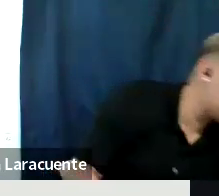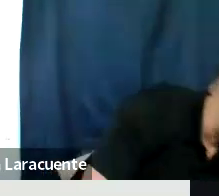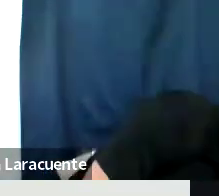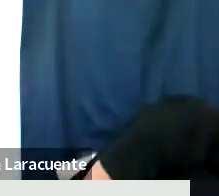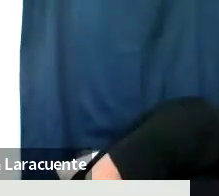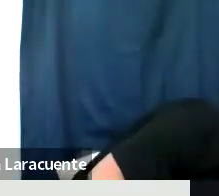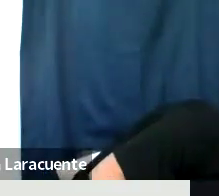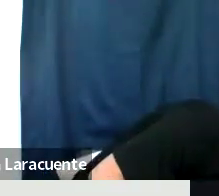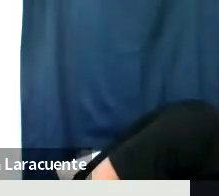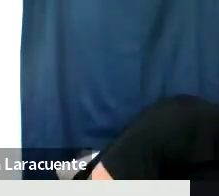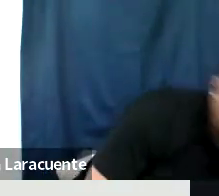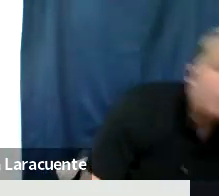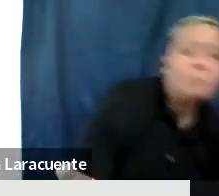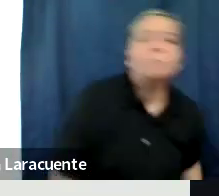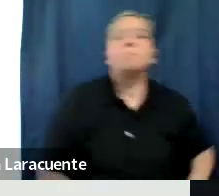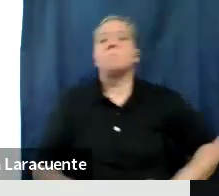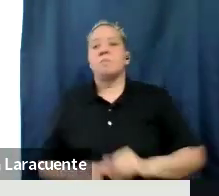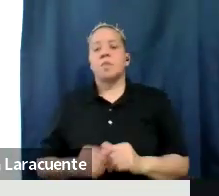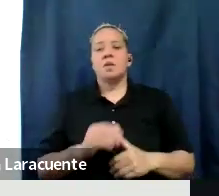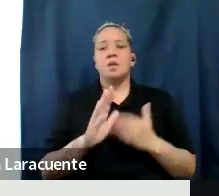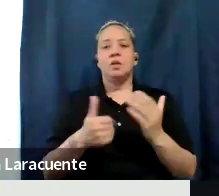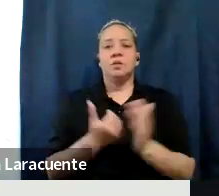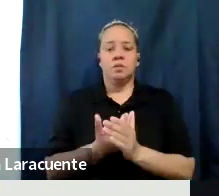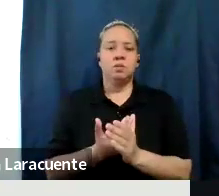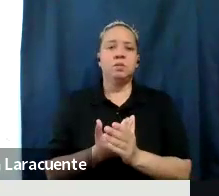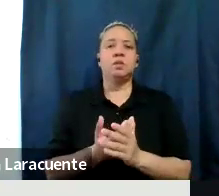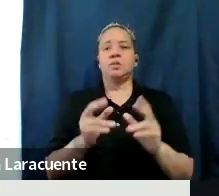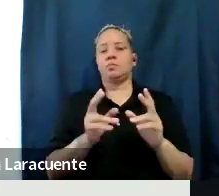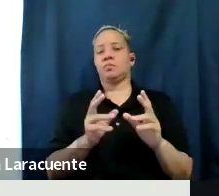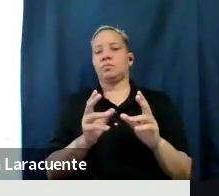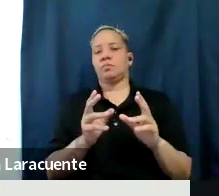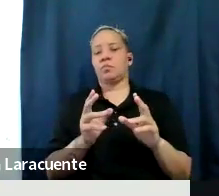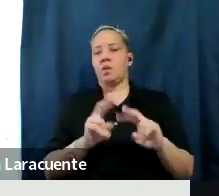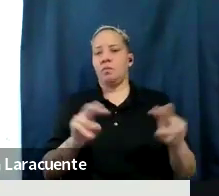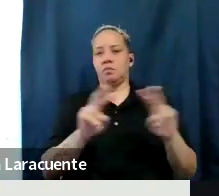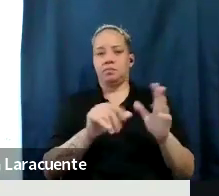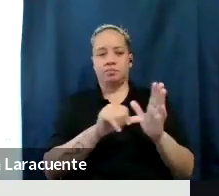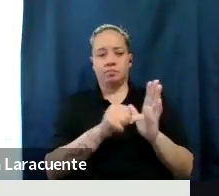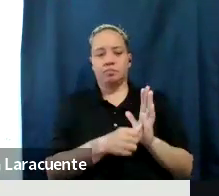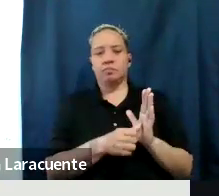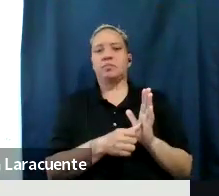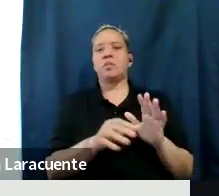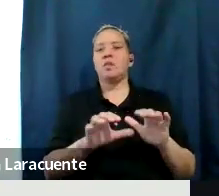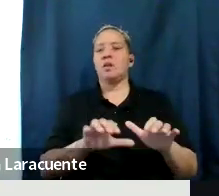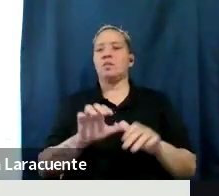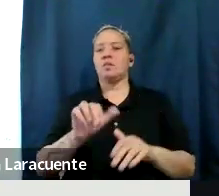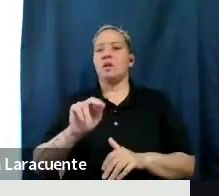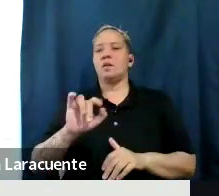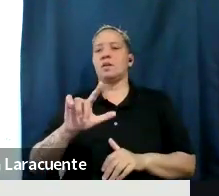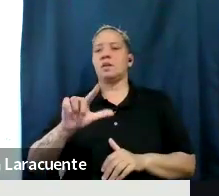Y todos estos valores, digamos, se ponen en alza en esta entrevista que realiza Ángela Negrón Muñoz